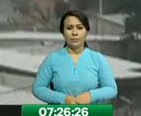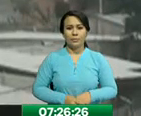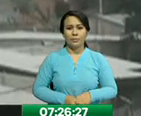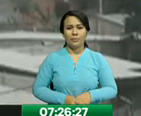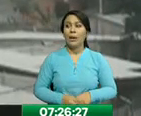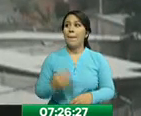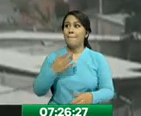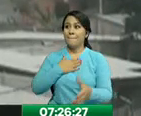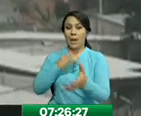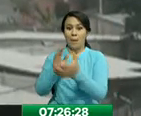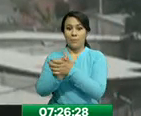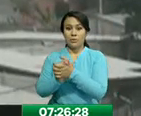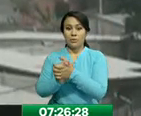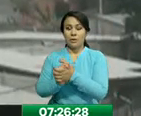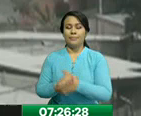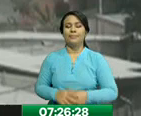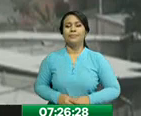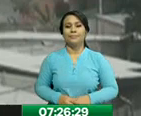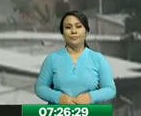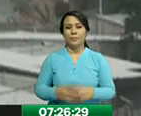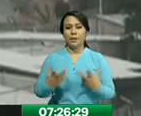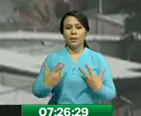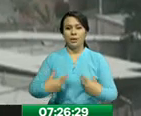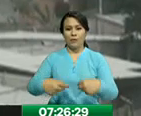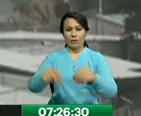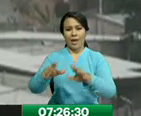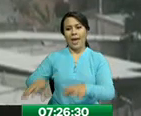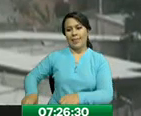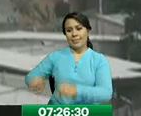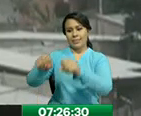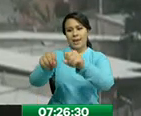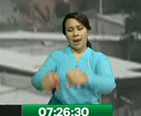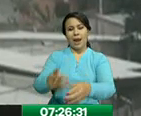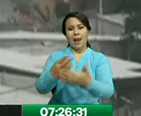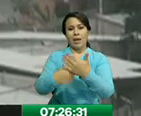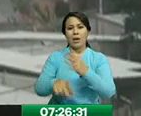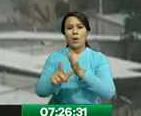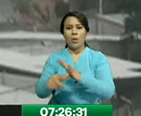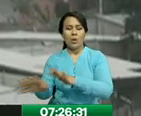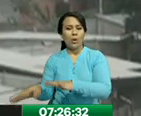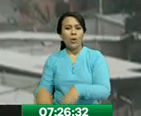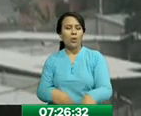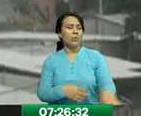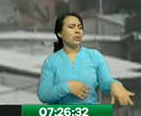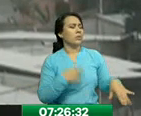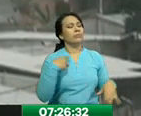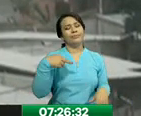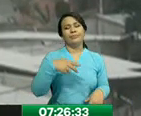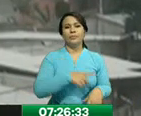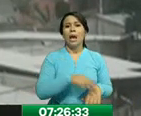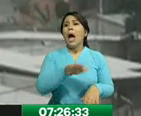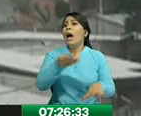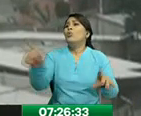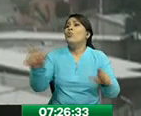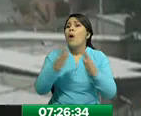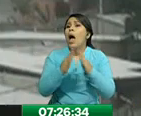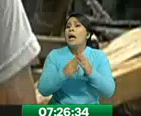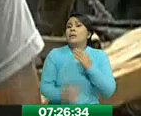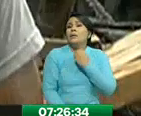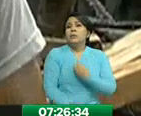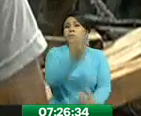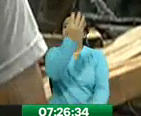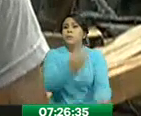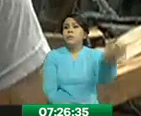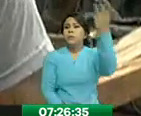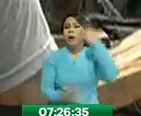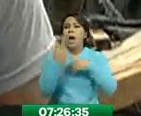Mi esposa fue salió a dejarla a la beba a la escuela y cuando regresó los vecinos ya la llamaron que estaba todo encendido,